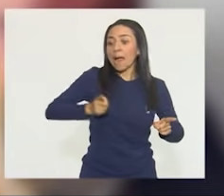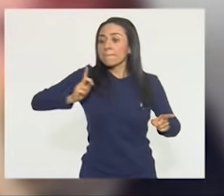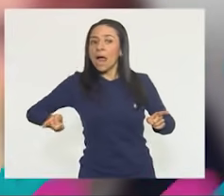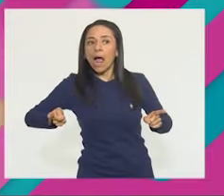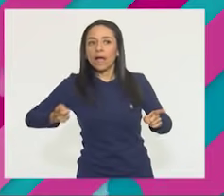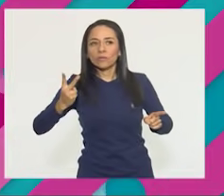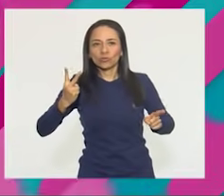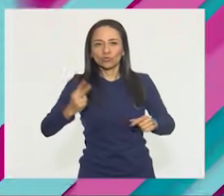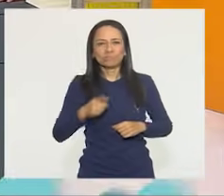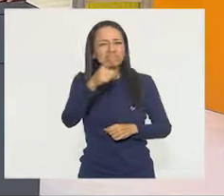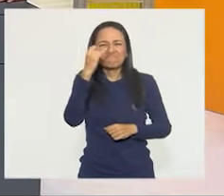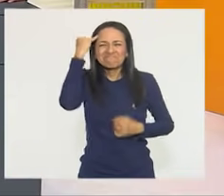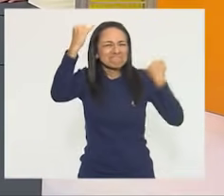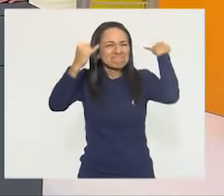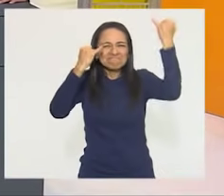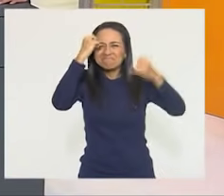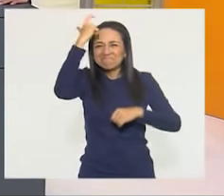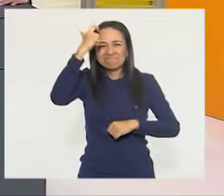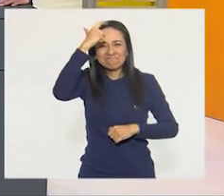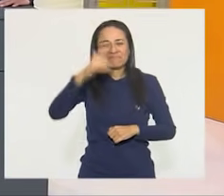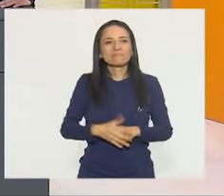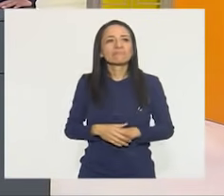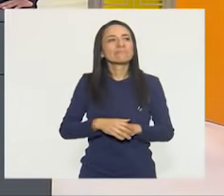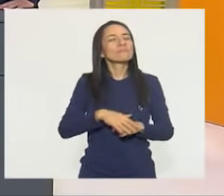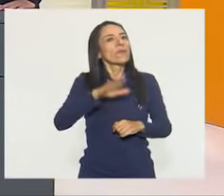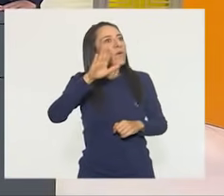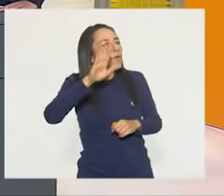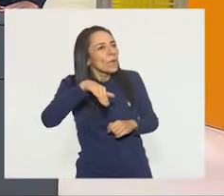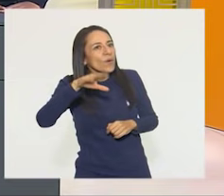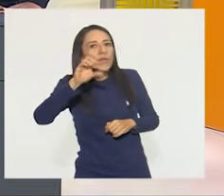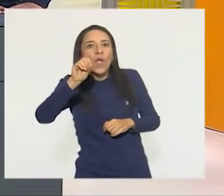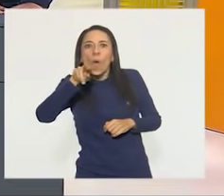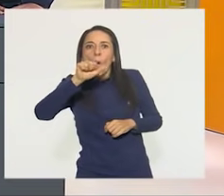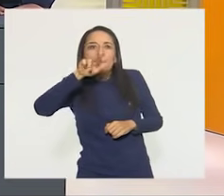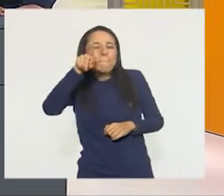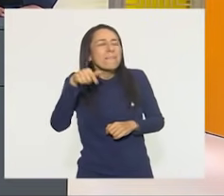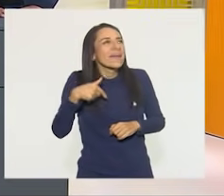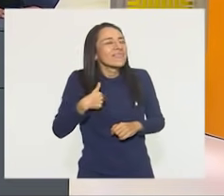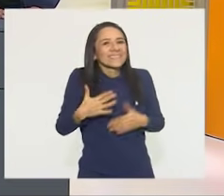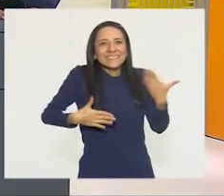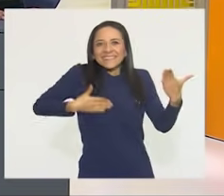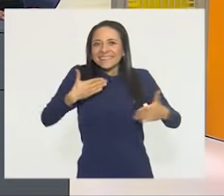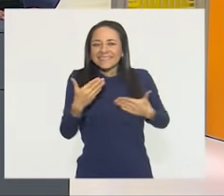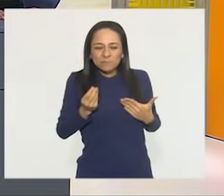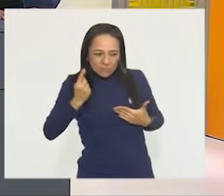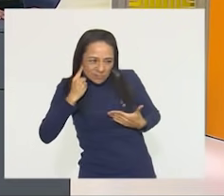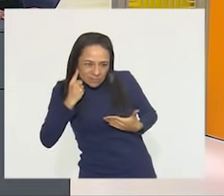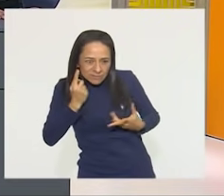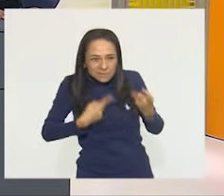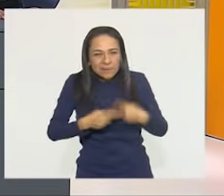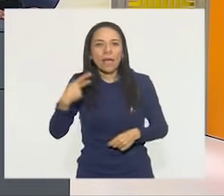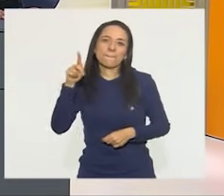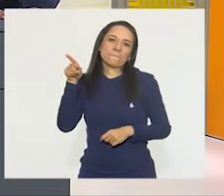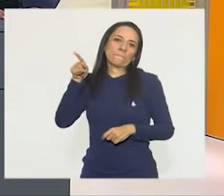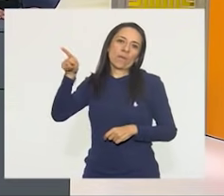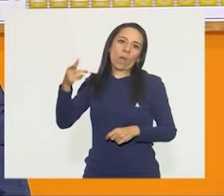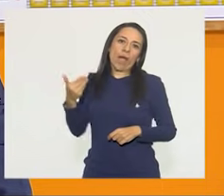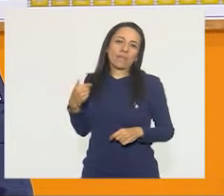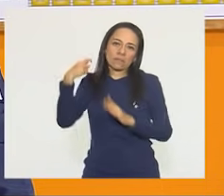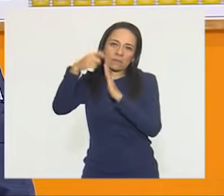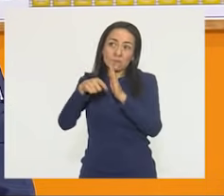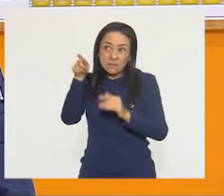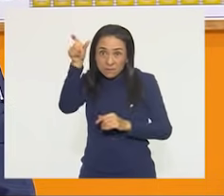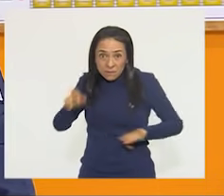Inventa. Omar, nos hemos divertido un montón haciendo sonidos, pero aquí nuestro amigo del video claramente tiene más experiencia en esto.